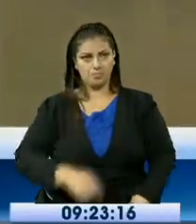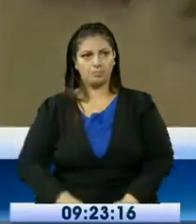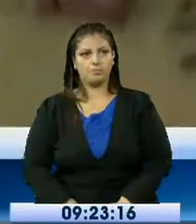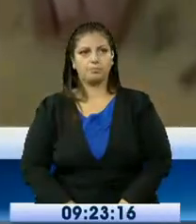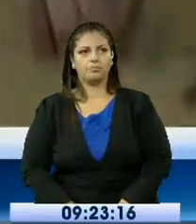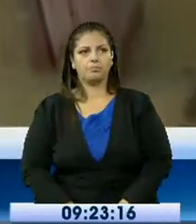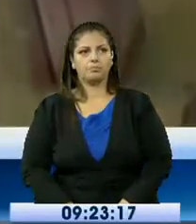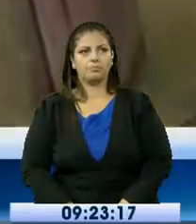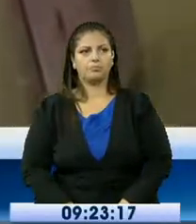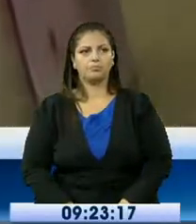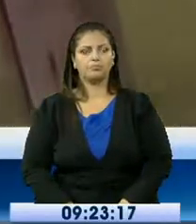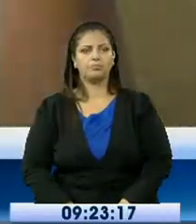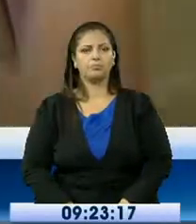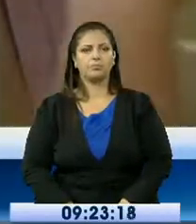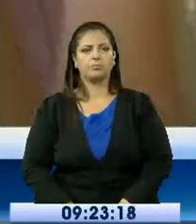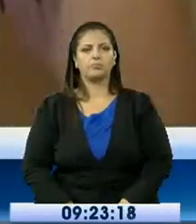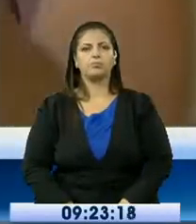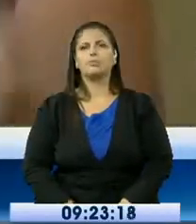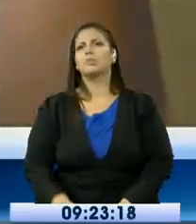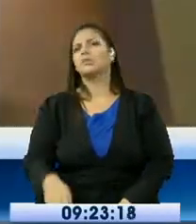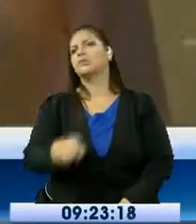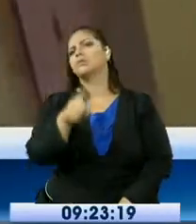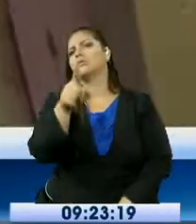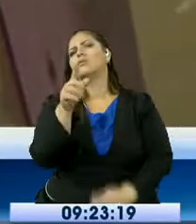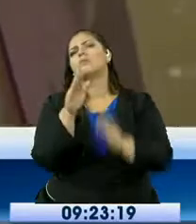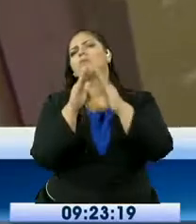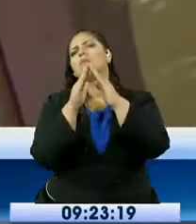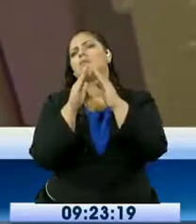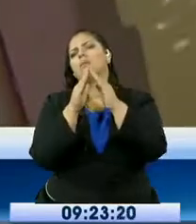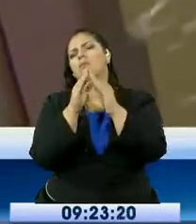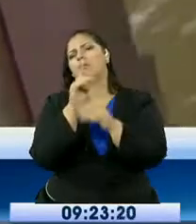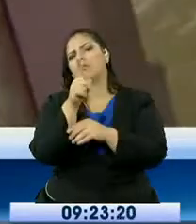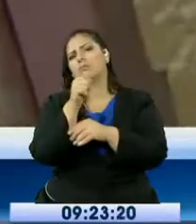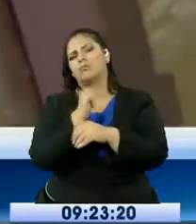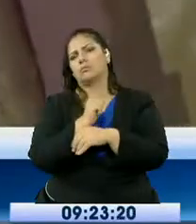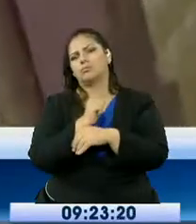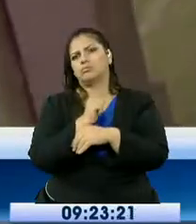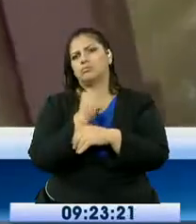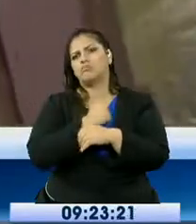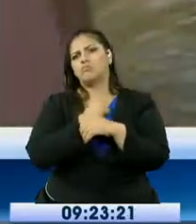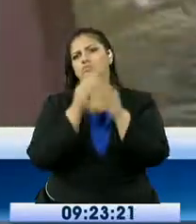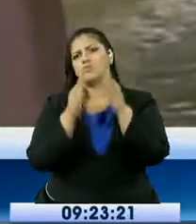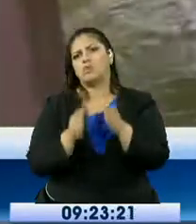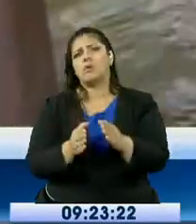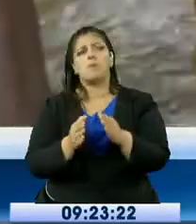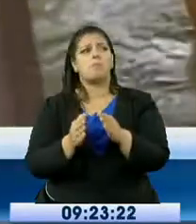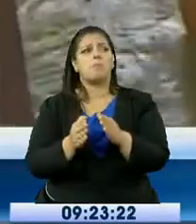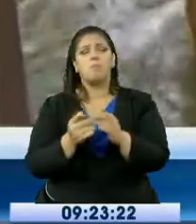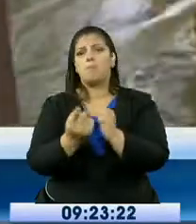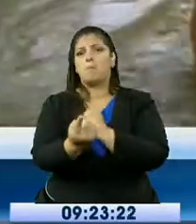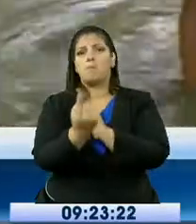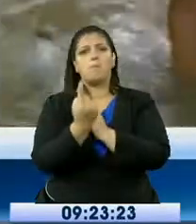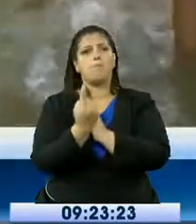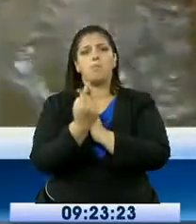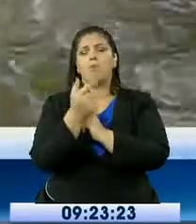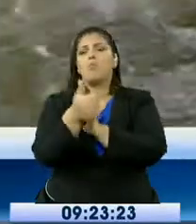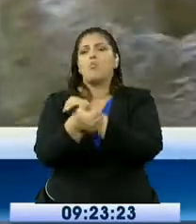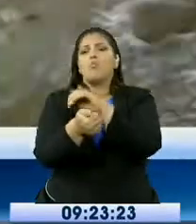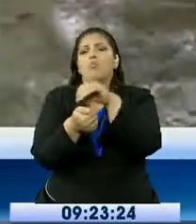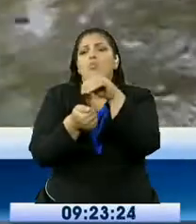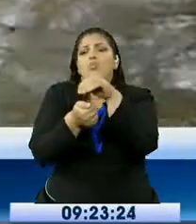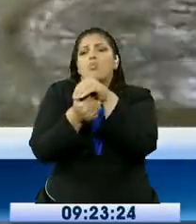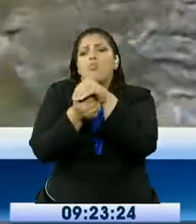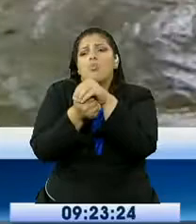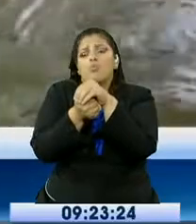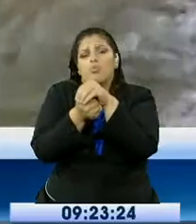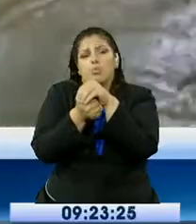Ustedes como vecinos le están ayudando. Sí, le estamos ayudando aquí para que ella se puede venir para acá a su casa a ver, porque se la vaya a llenar el agua hasta adentro arriba,